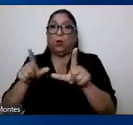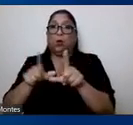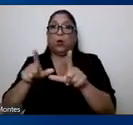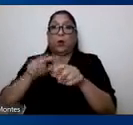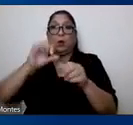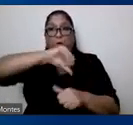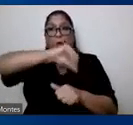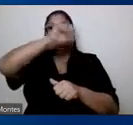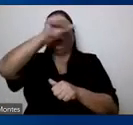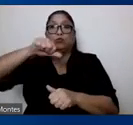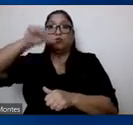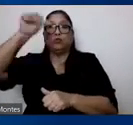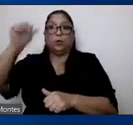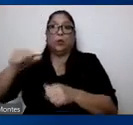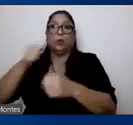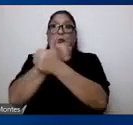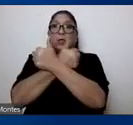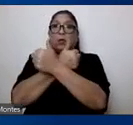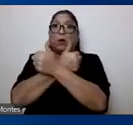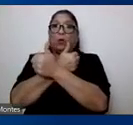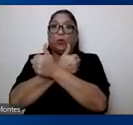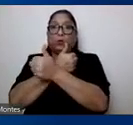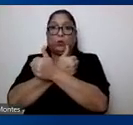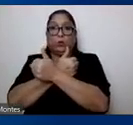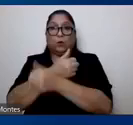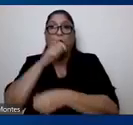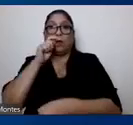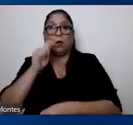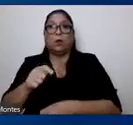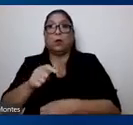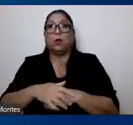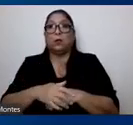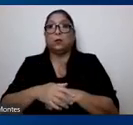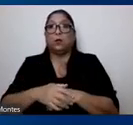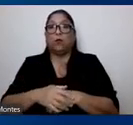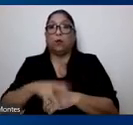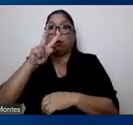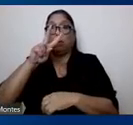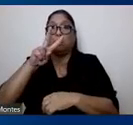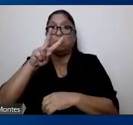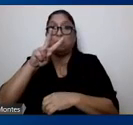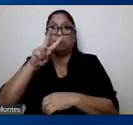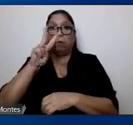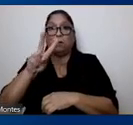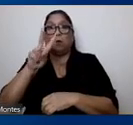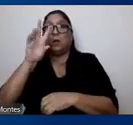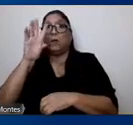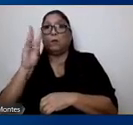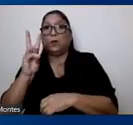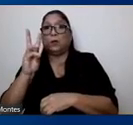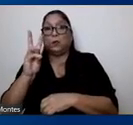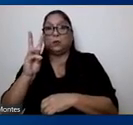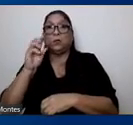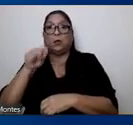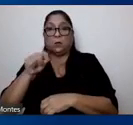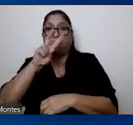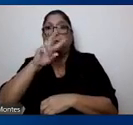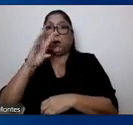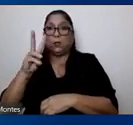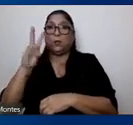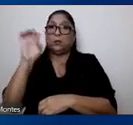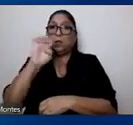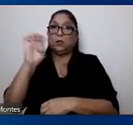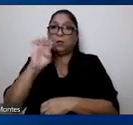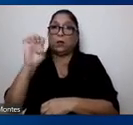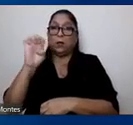altoandina de la región ayacuchana. Esto fue un 26, se dio lugar un 26 de enero